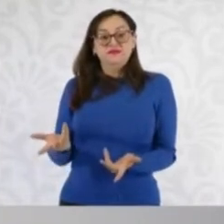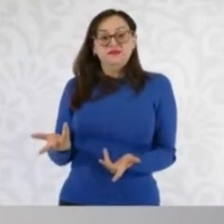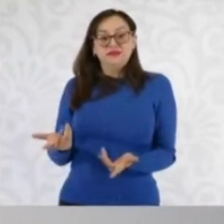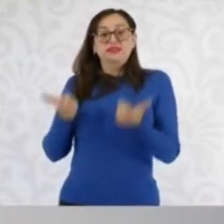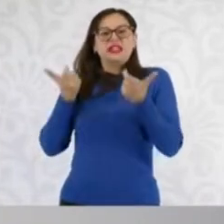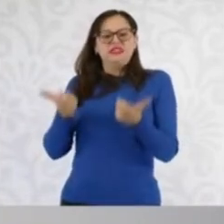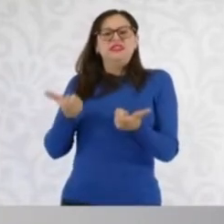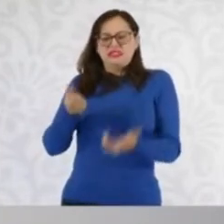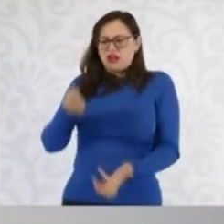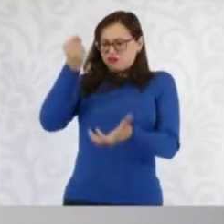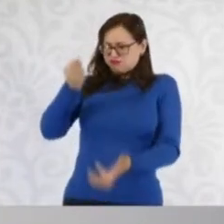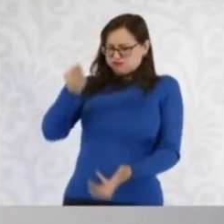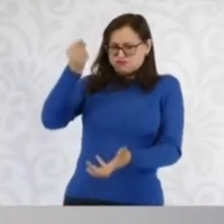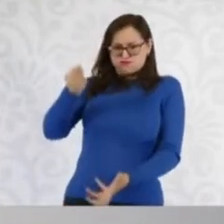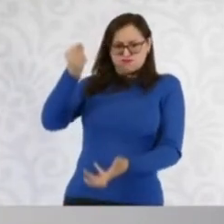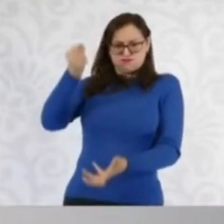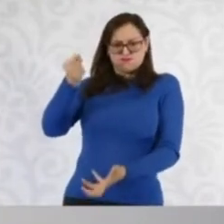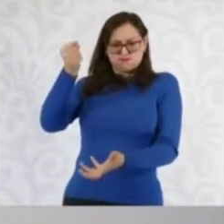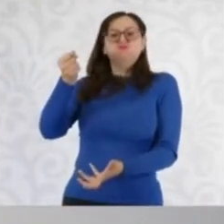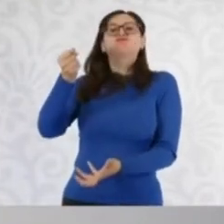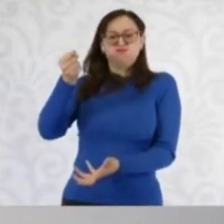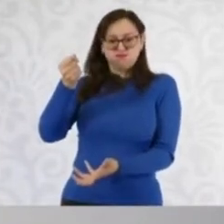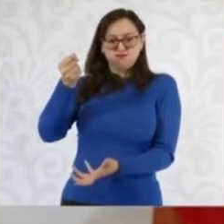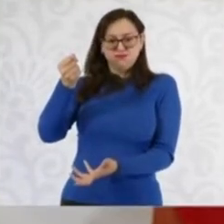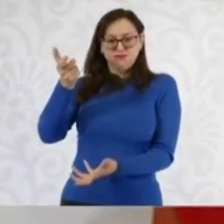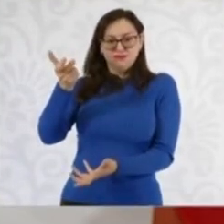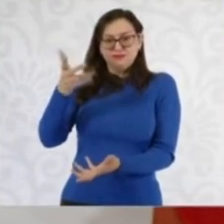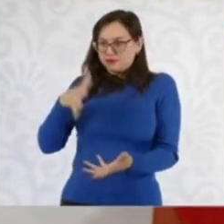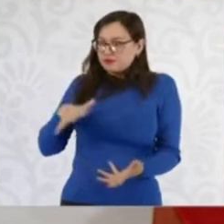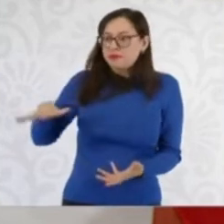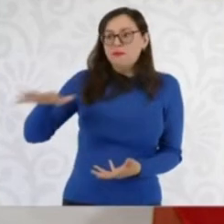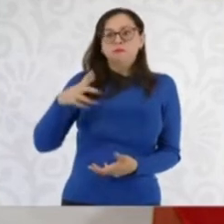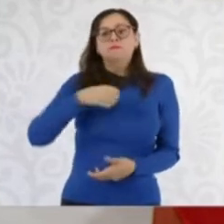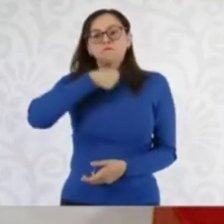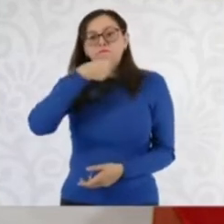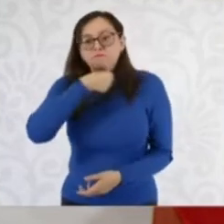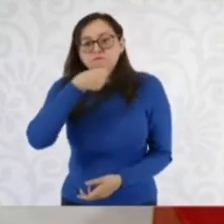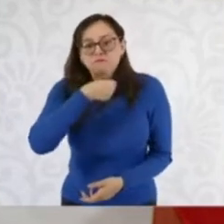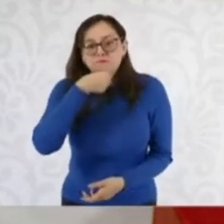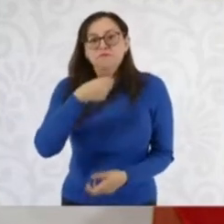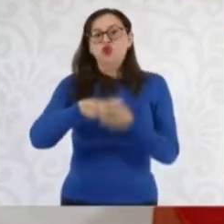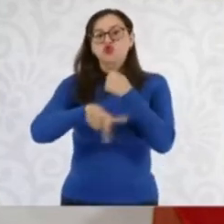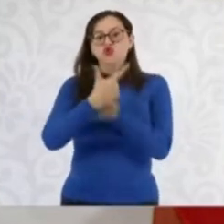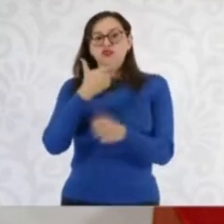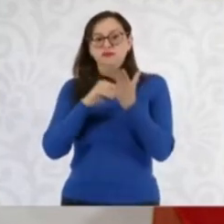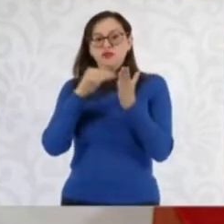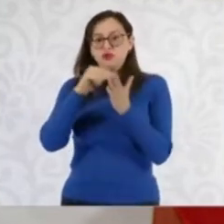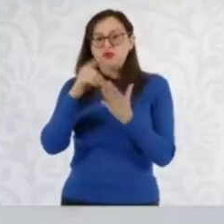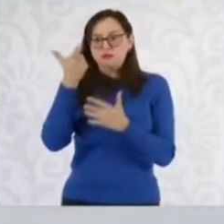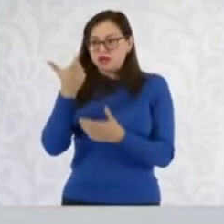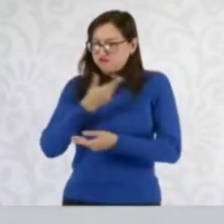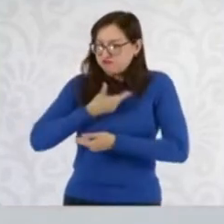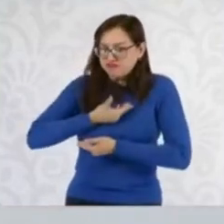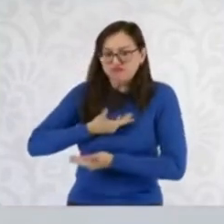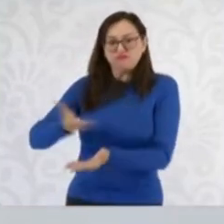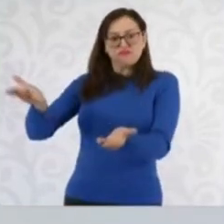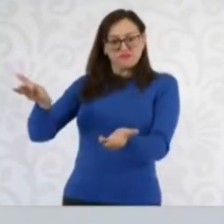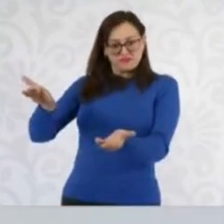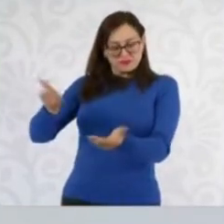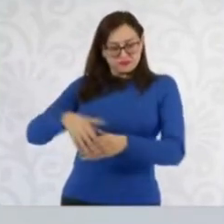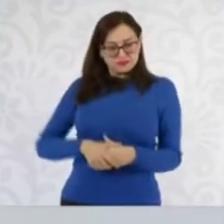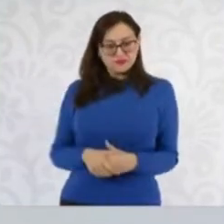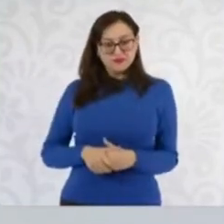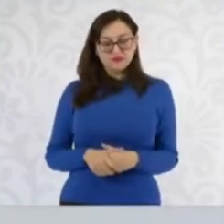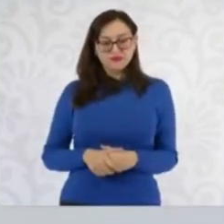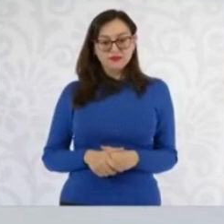recurso? ¿A dónde van la pensión del bienestar de más de 12 millones de mexicanos y mexicanas adultas y adultos